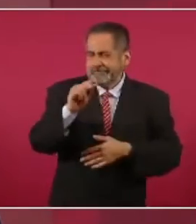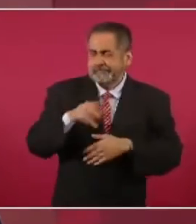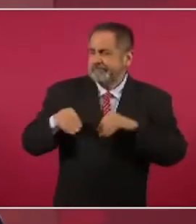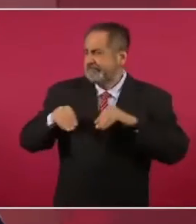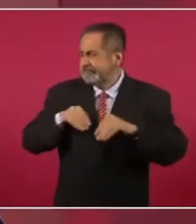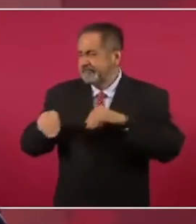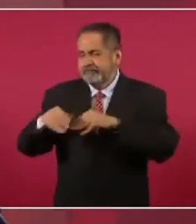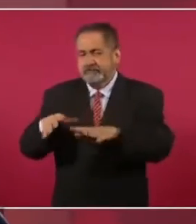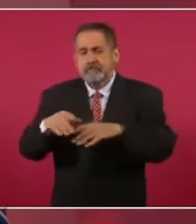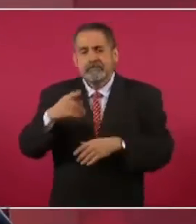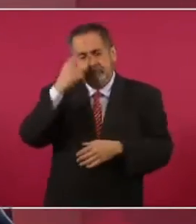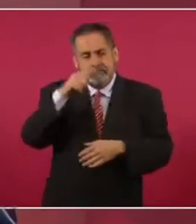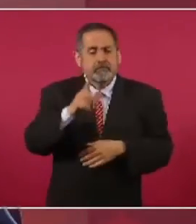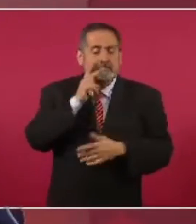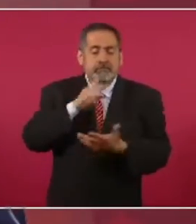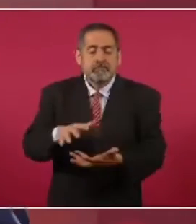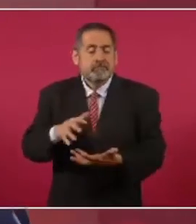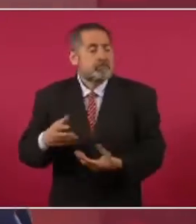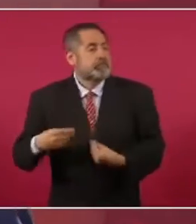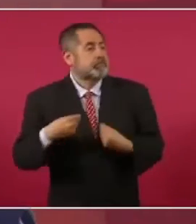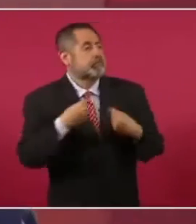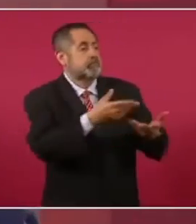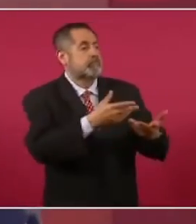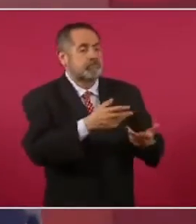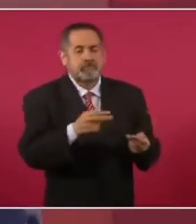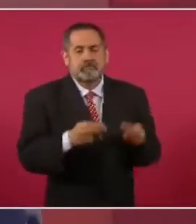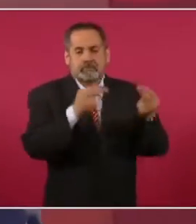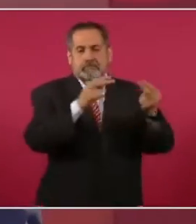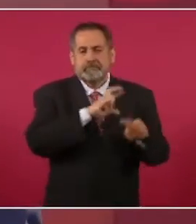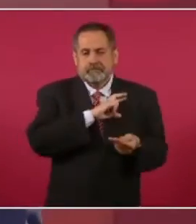la entrega del petróleo,